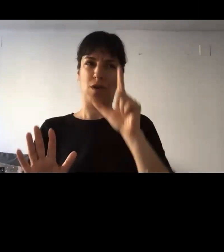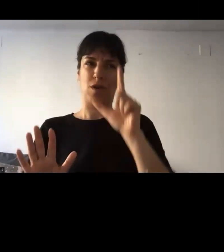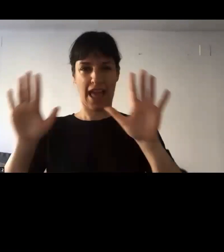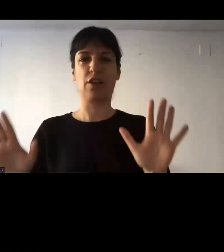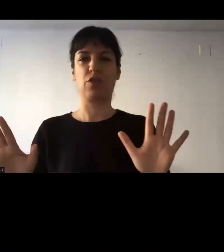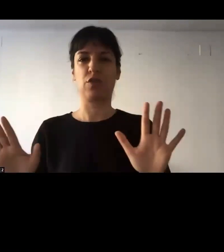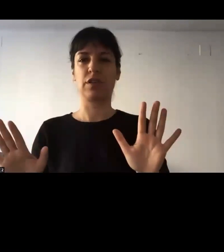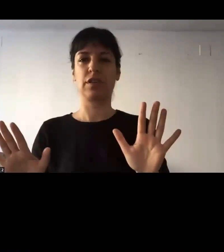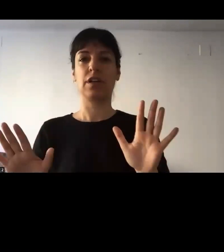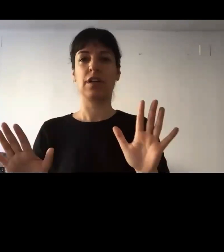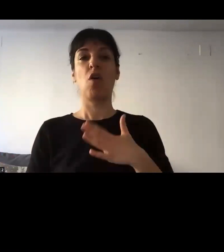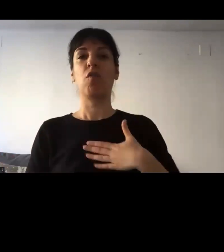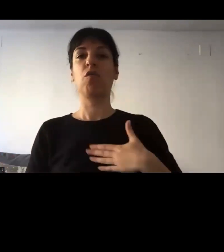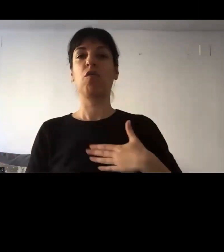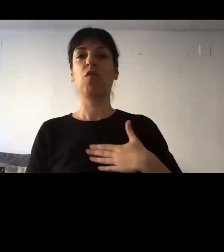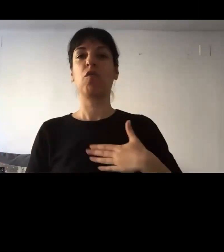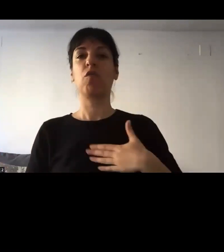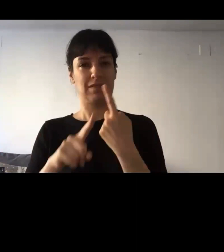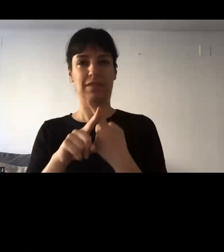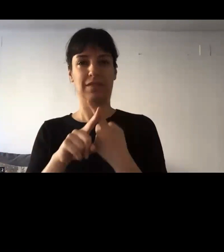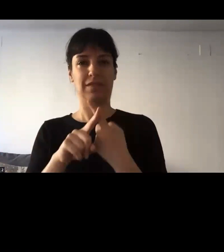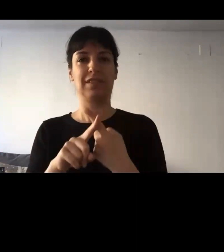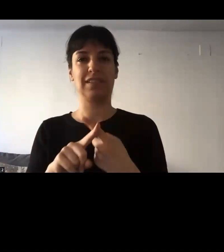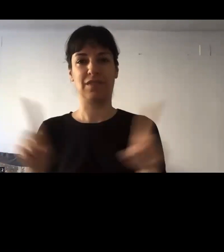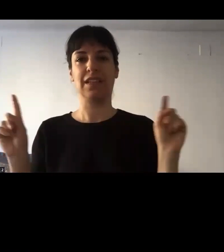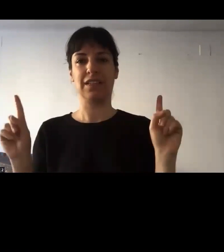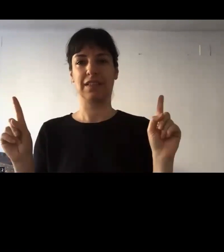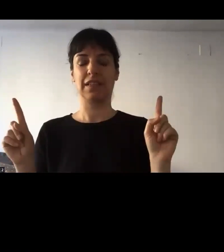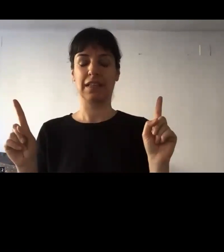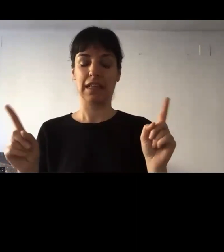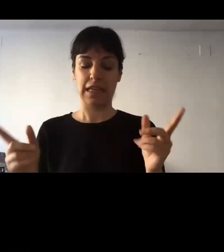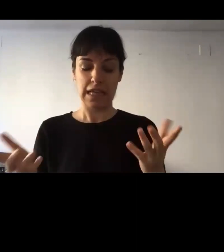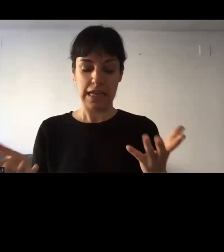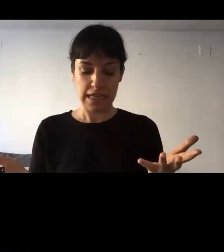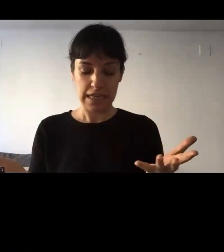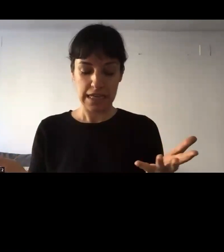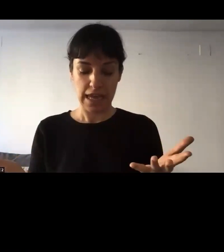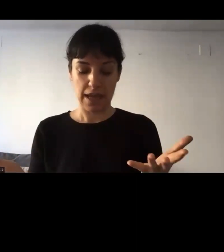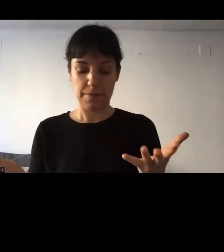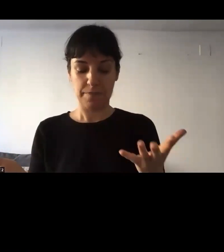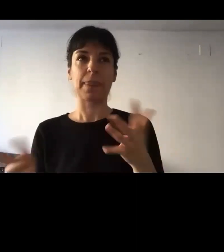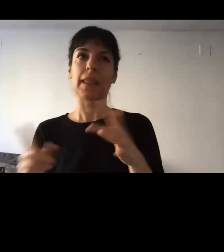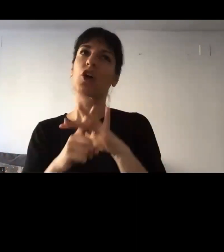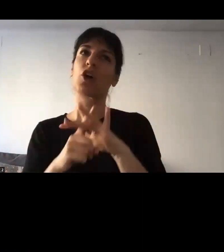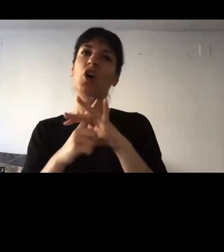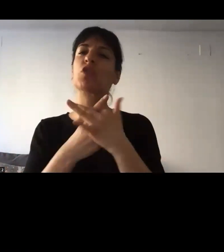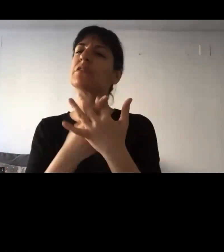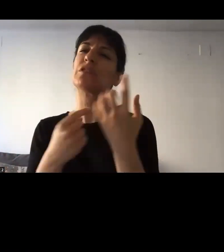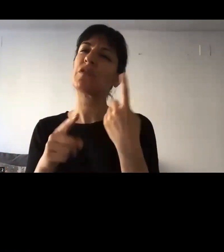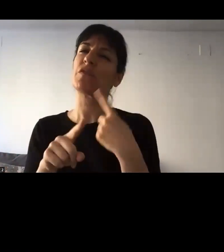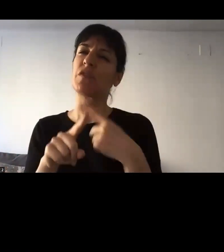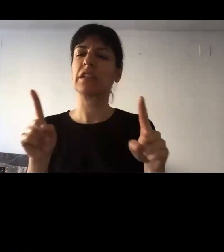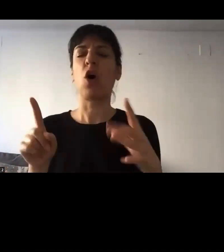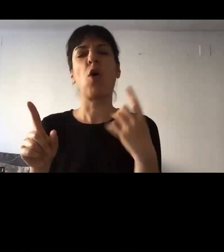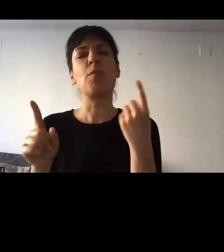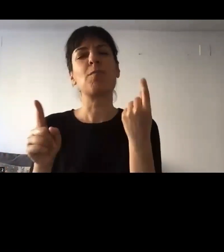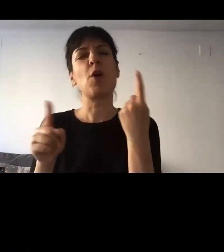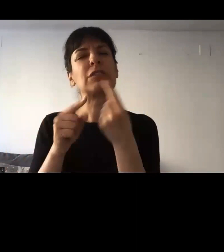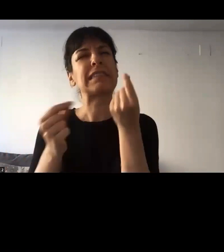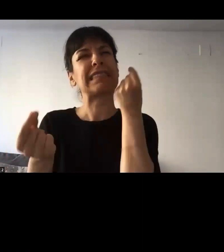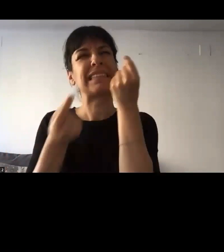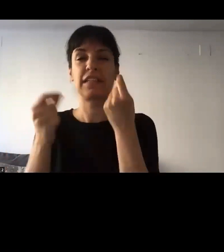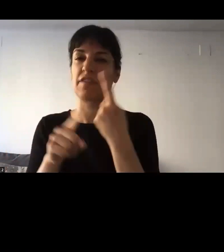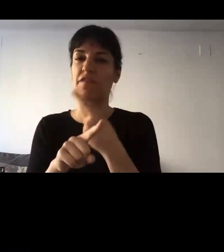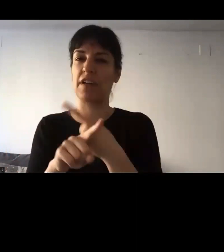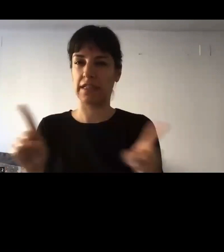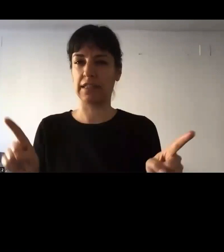no son las mismas tampoco, y que es un contexto distinto quizás, o hay matices que son distintos, pero sí que es cierto